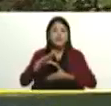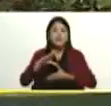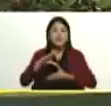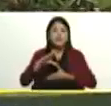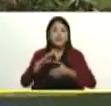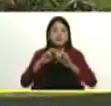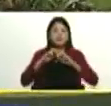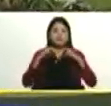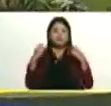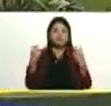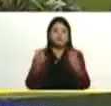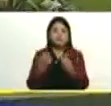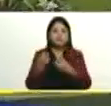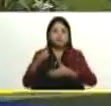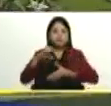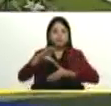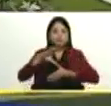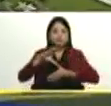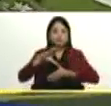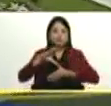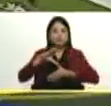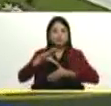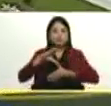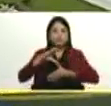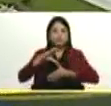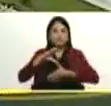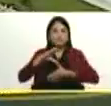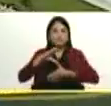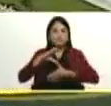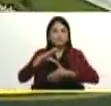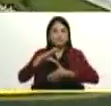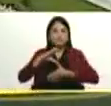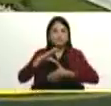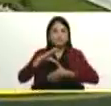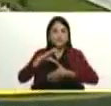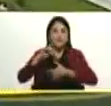desde la perspectiva unitaria en la diversidad,